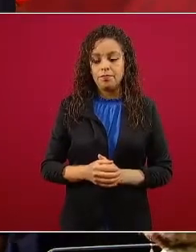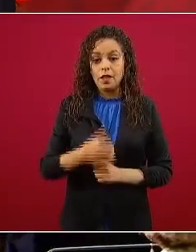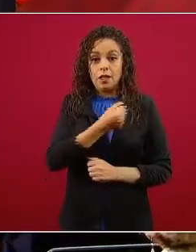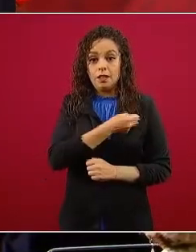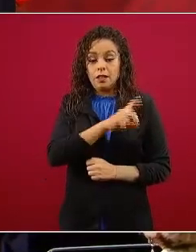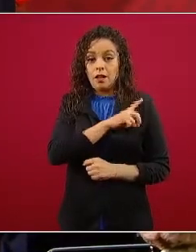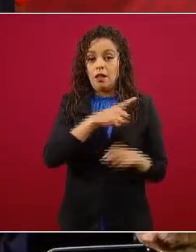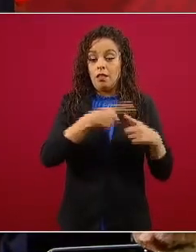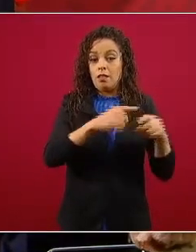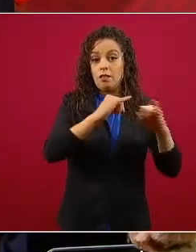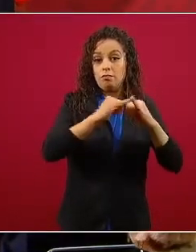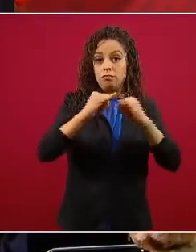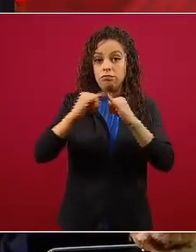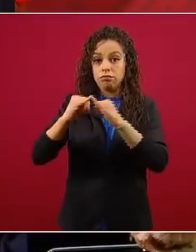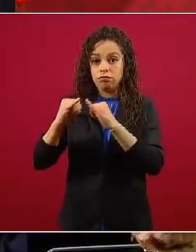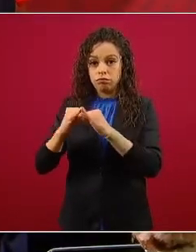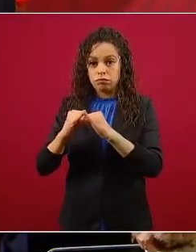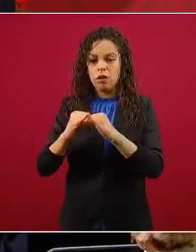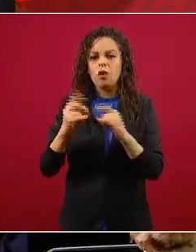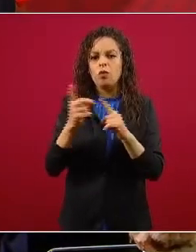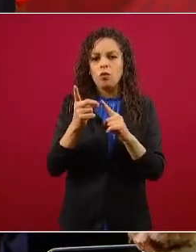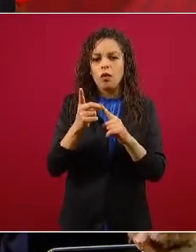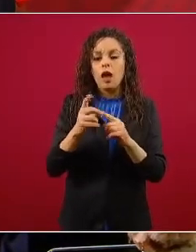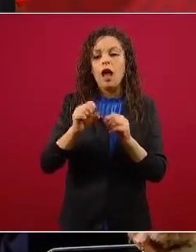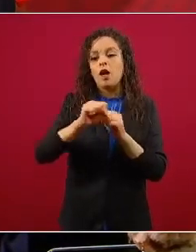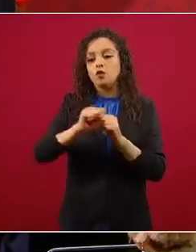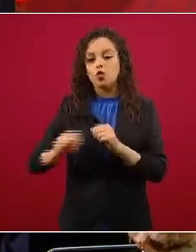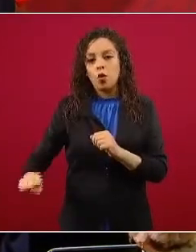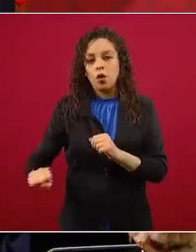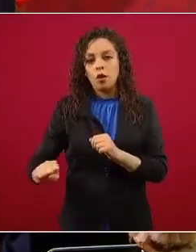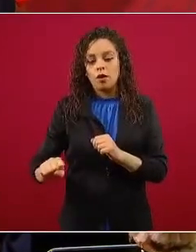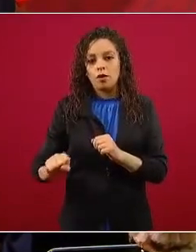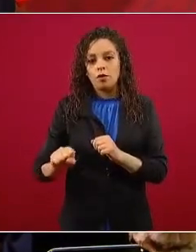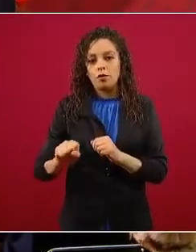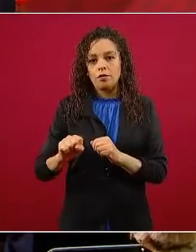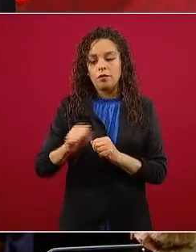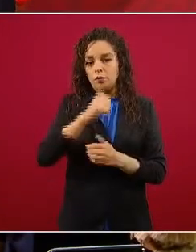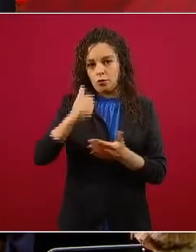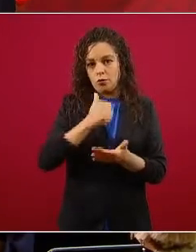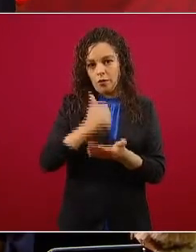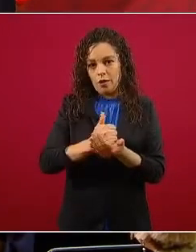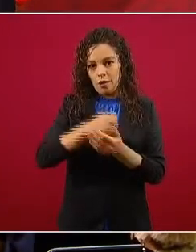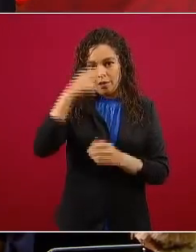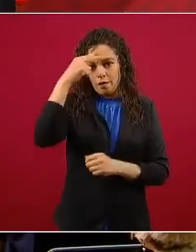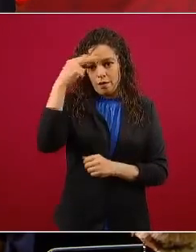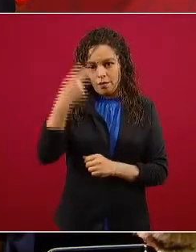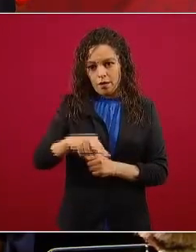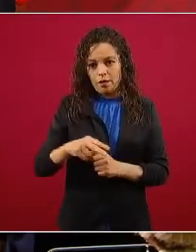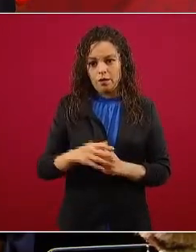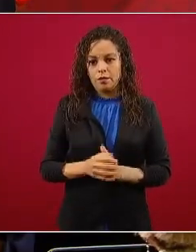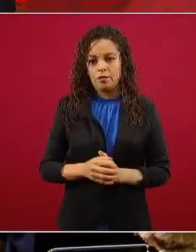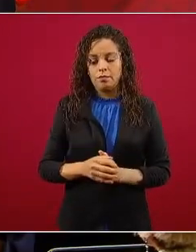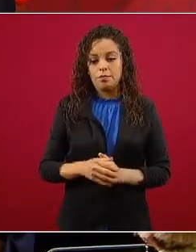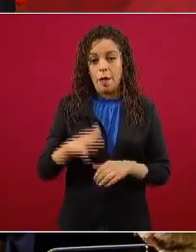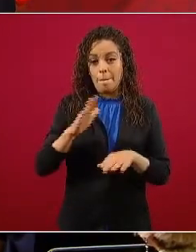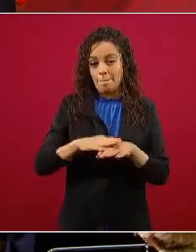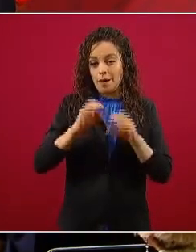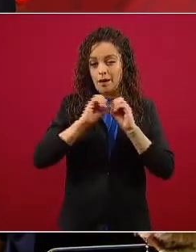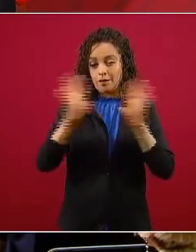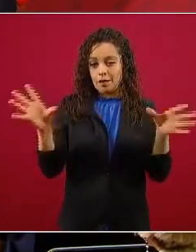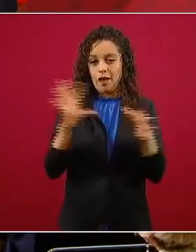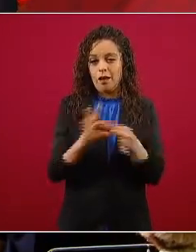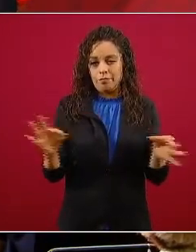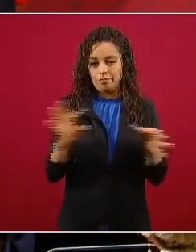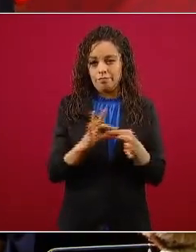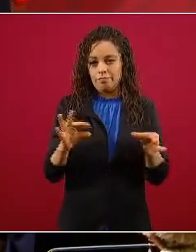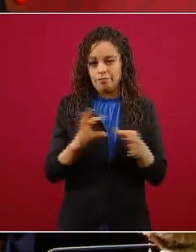que están en la zona sur de la Ciudad de México. Vamos a verlos de manera específica para dar un mensaje muy claro de dónde, si hacemos